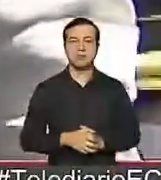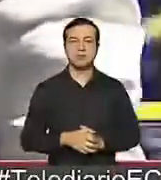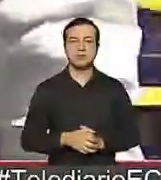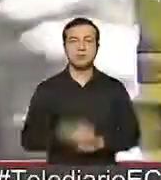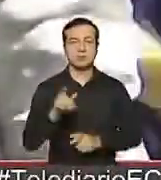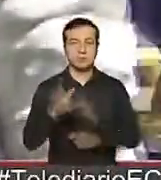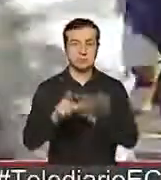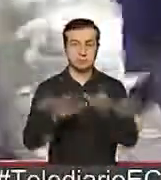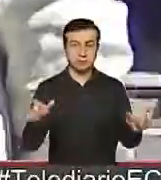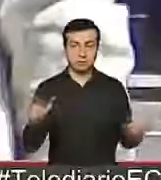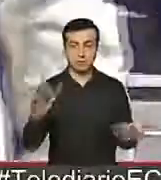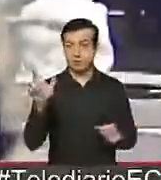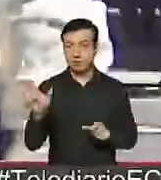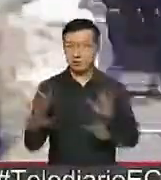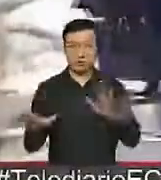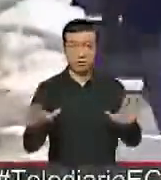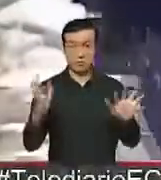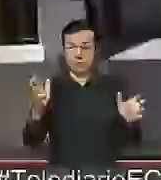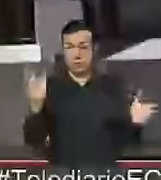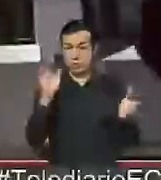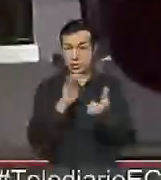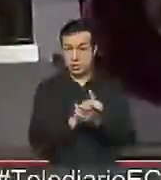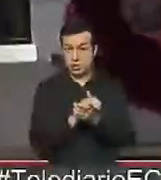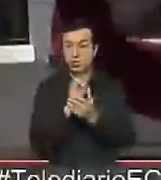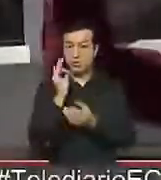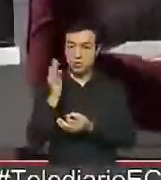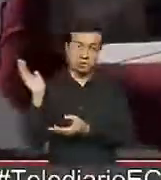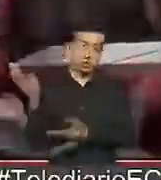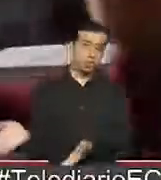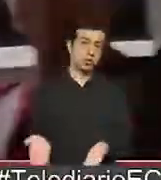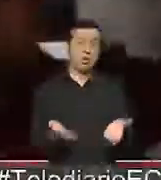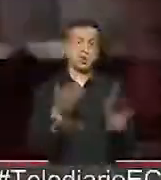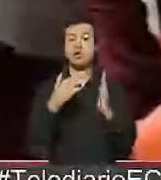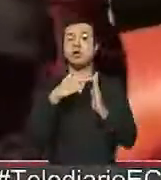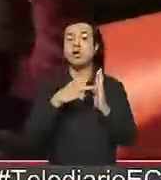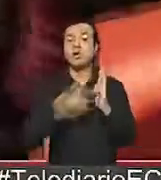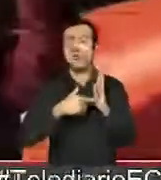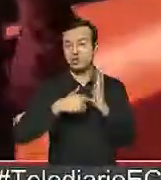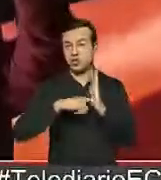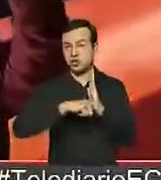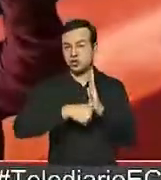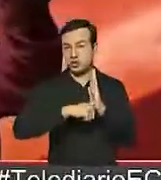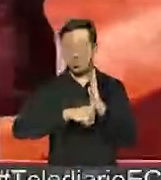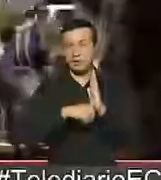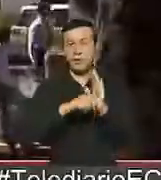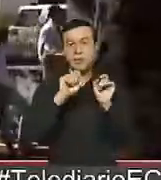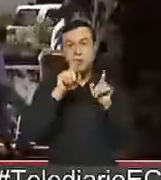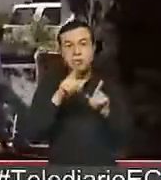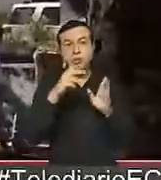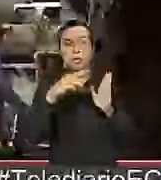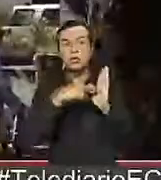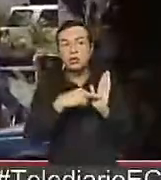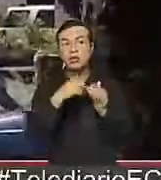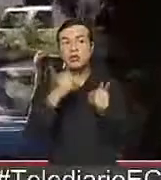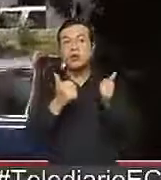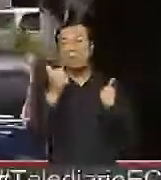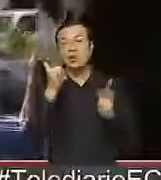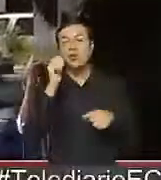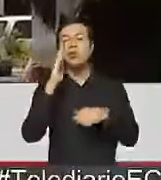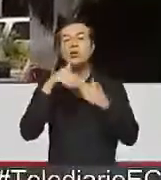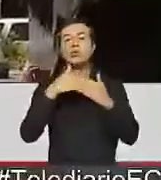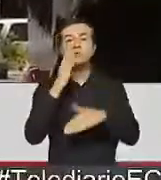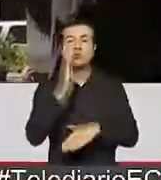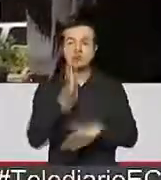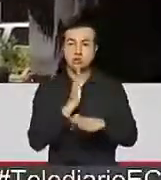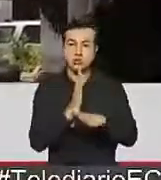Las personas de ambos sexos que deseen contraer matrimonio ya pueden acercarse al registro civil para conocer cuáles son los requisitos, costos y así agendar su cita. Esto